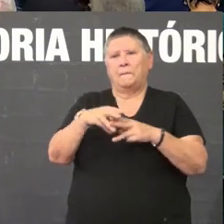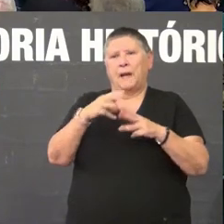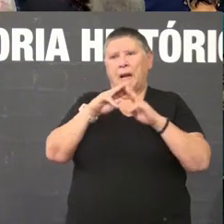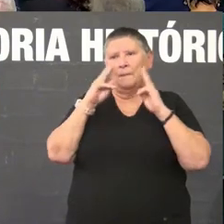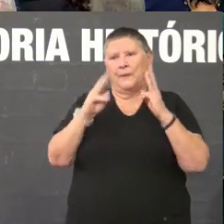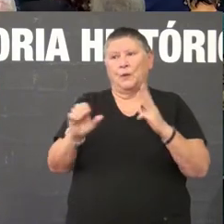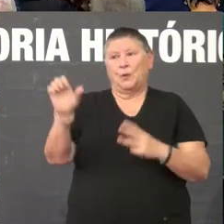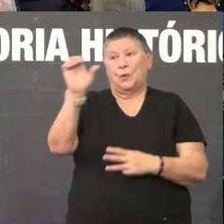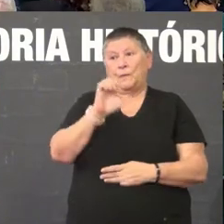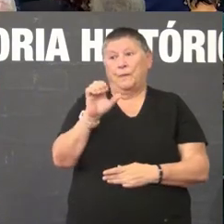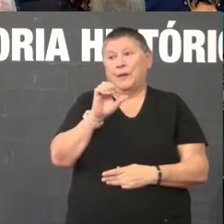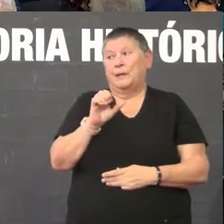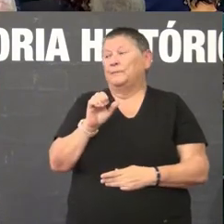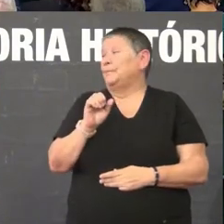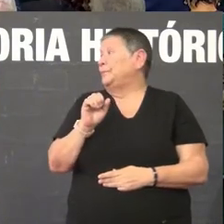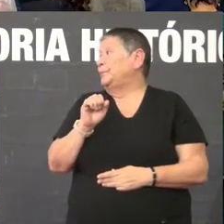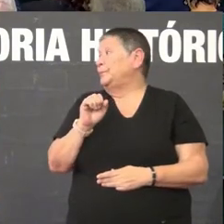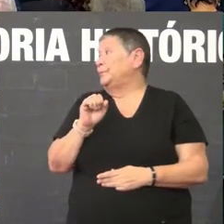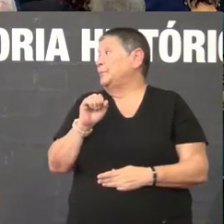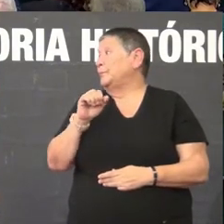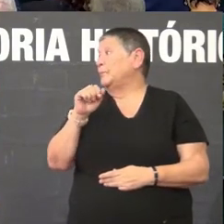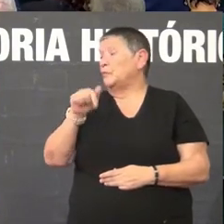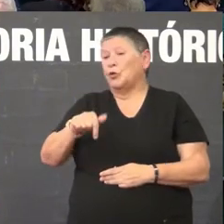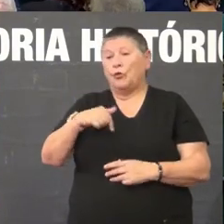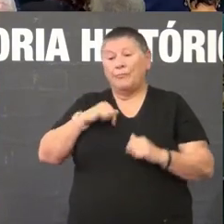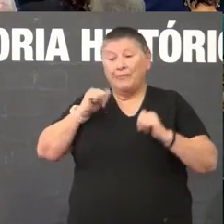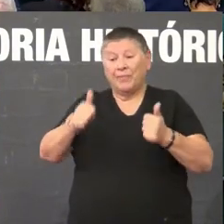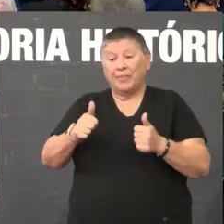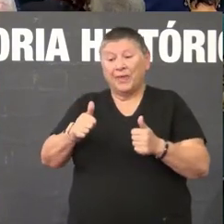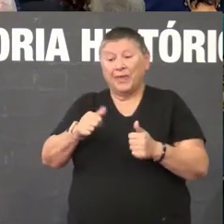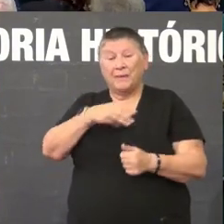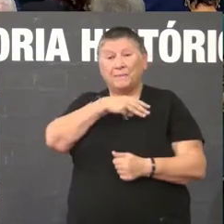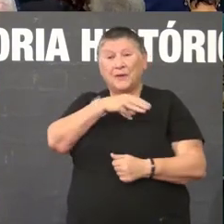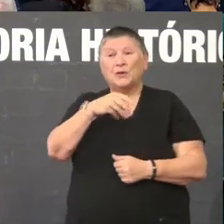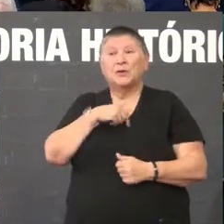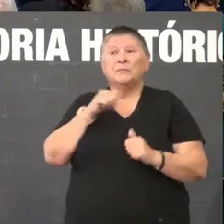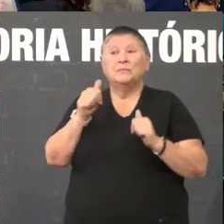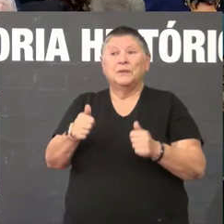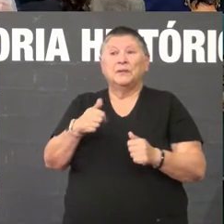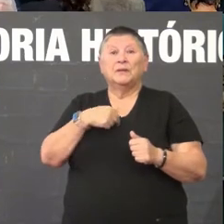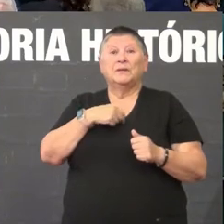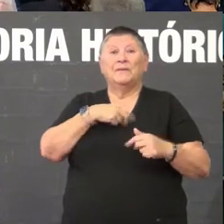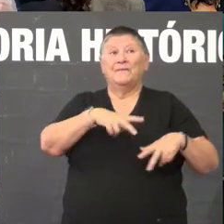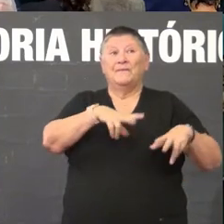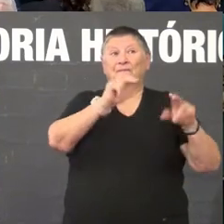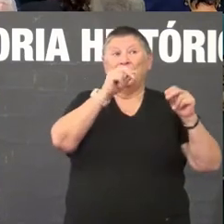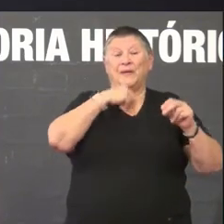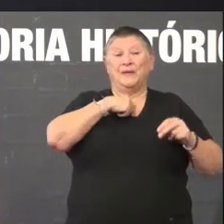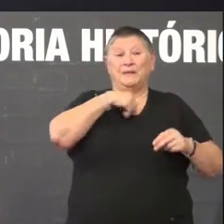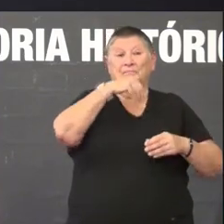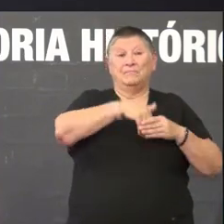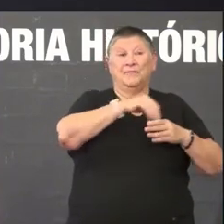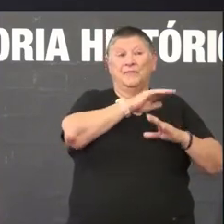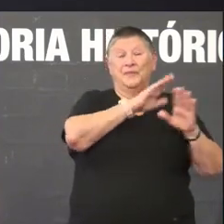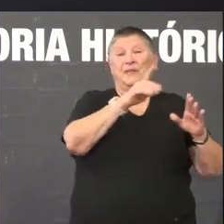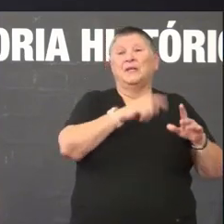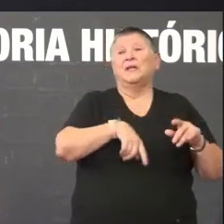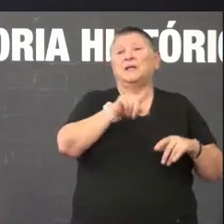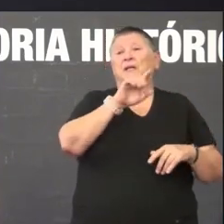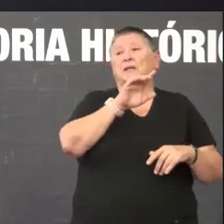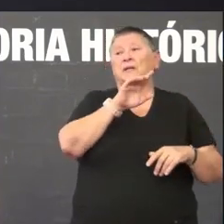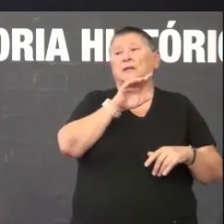Europeo. Yo ingresé en la masonería, terminé mis mandatos en 1994 y ingresé aproximadamente